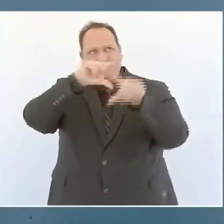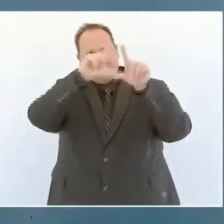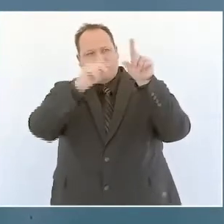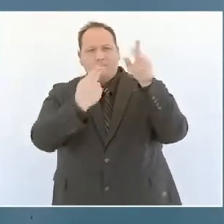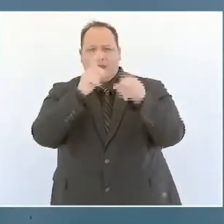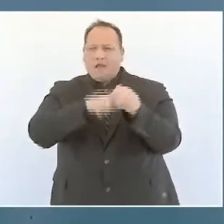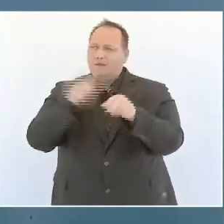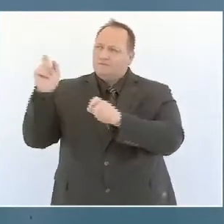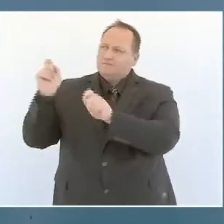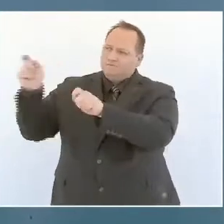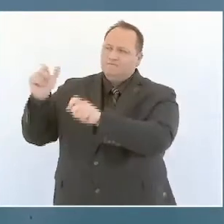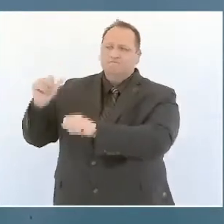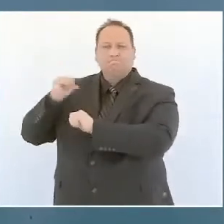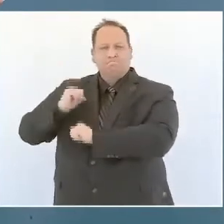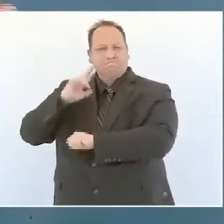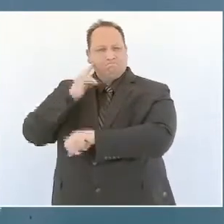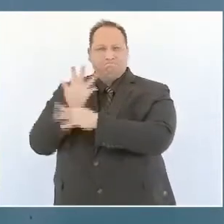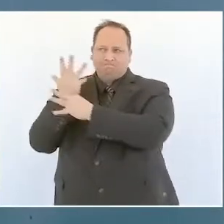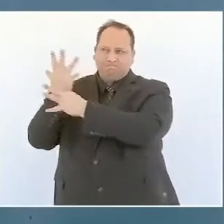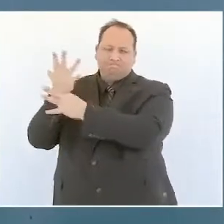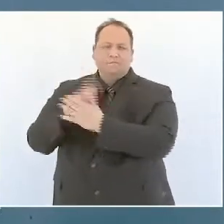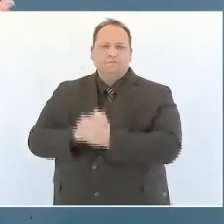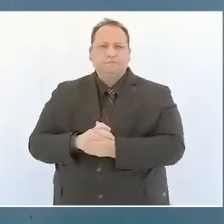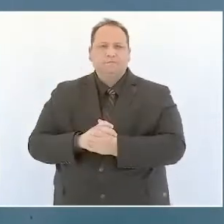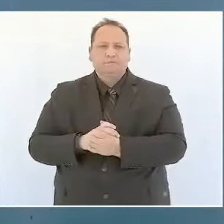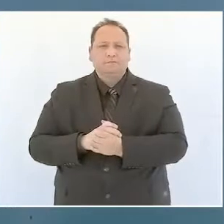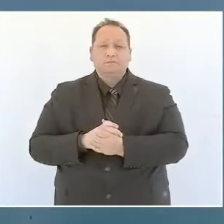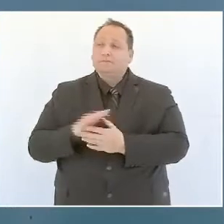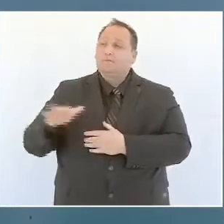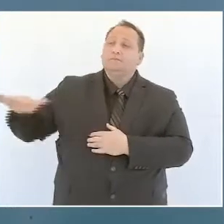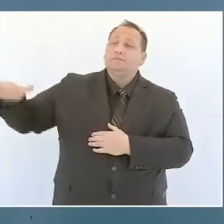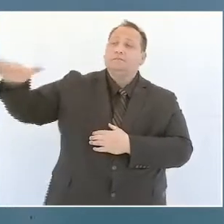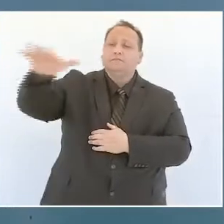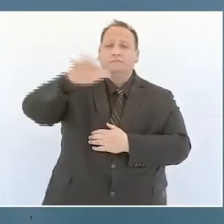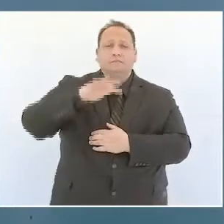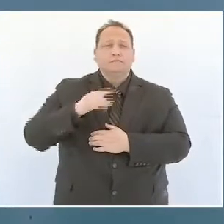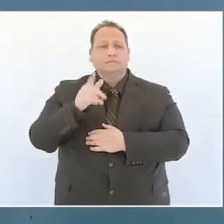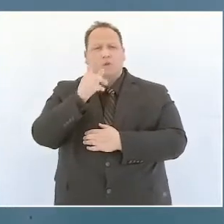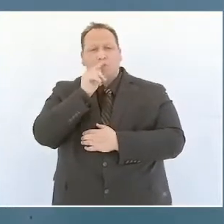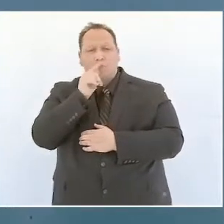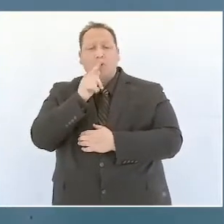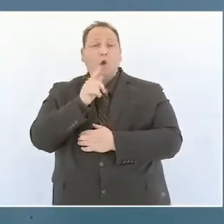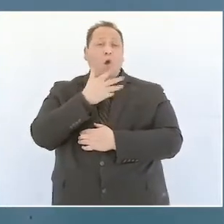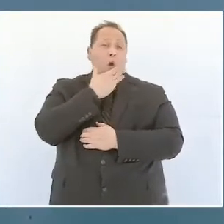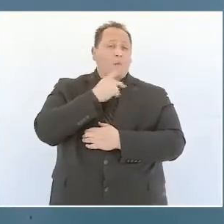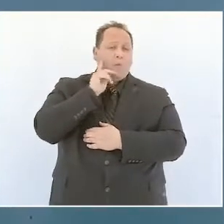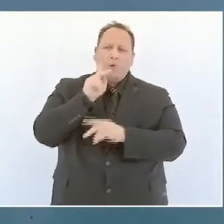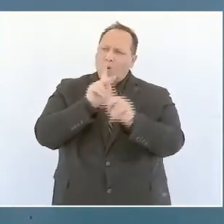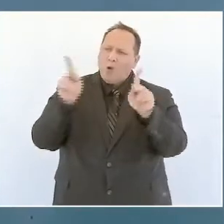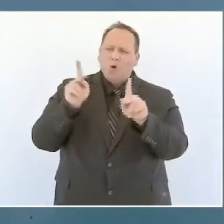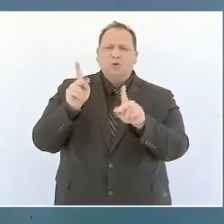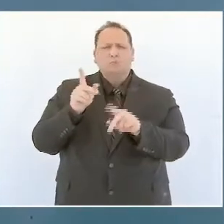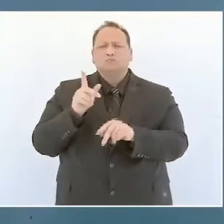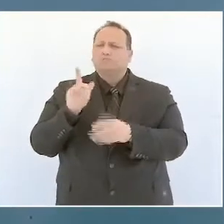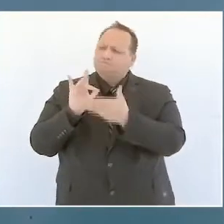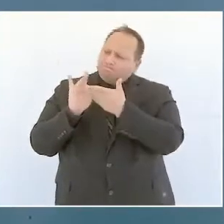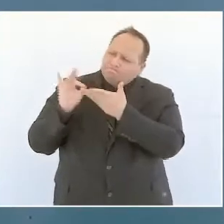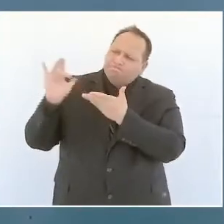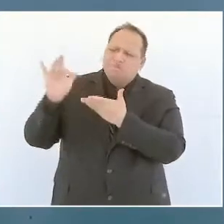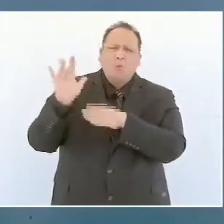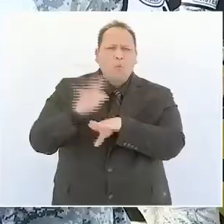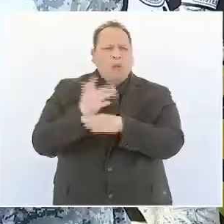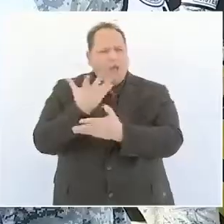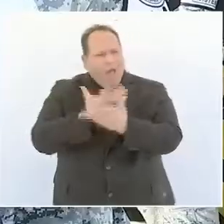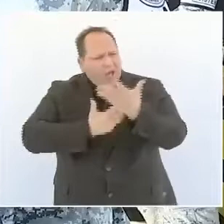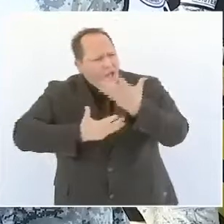Nacional. Y agradecerle mucho a los elementos de la Guardia Nacional, mujeres y hombres, por todo lo que